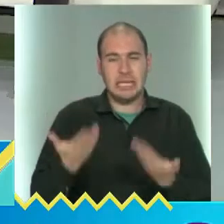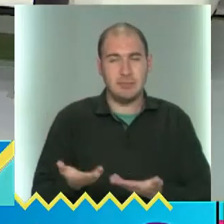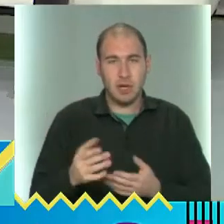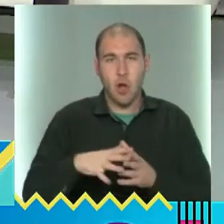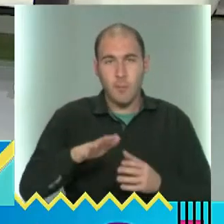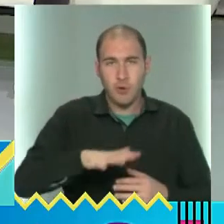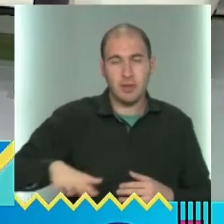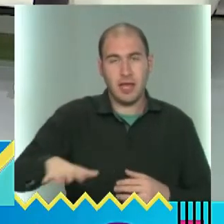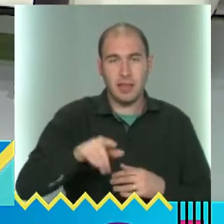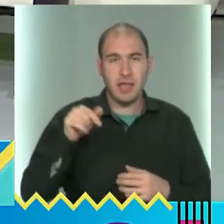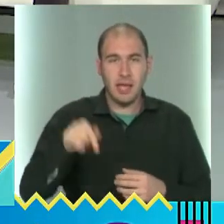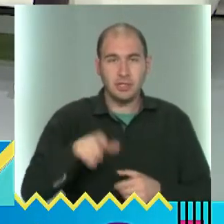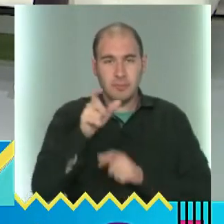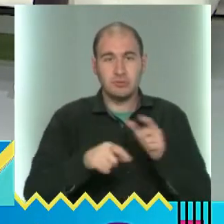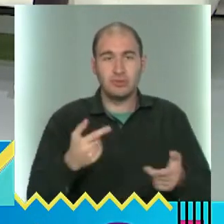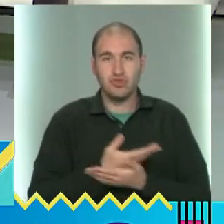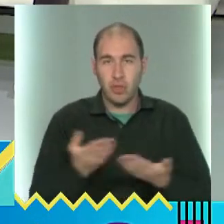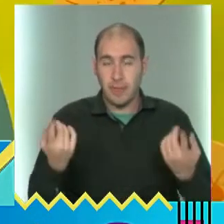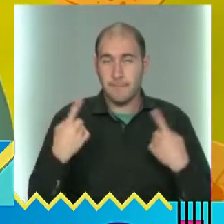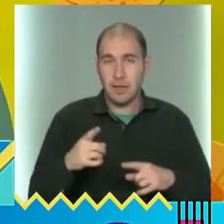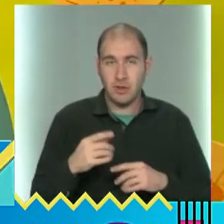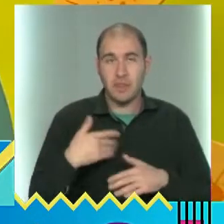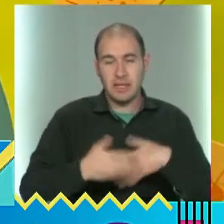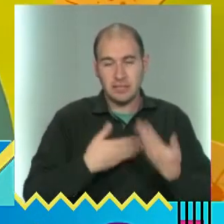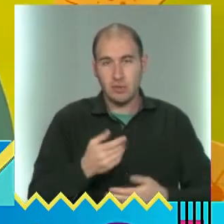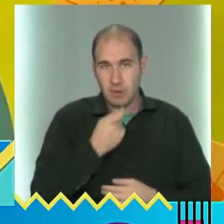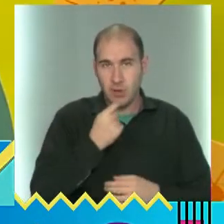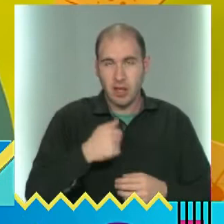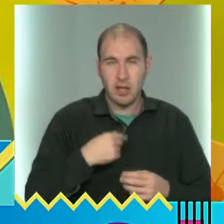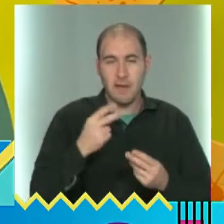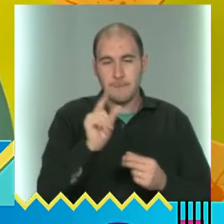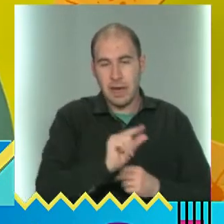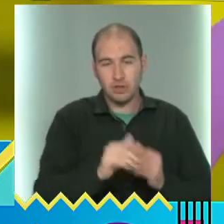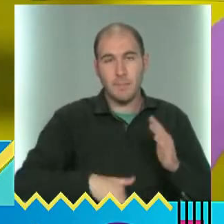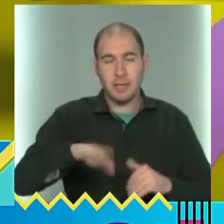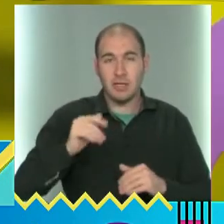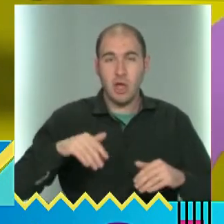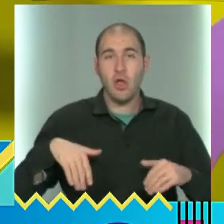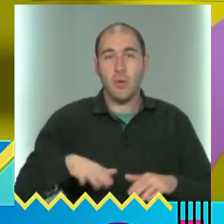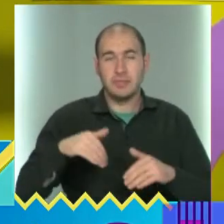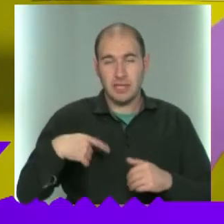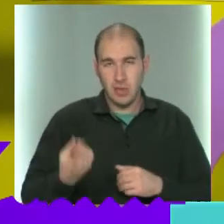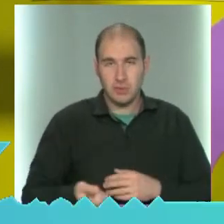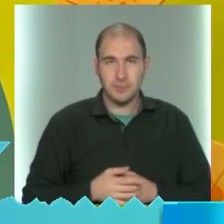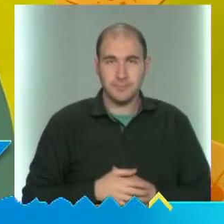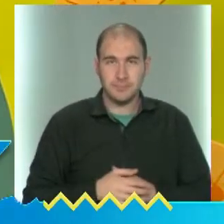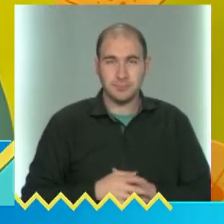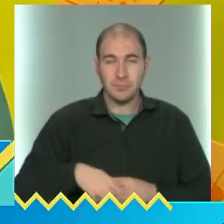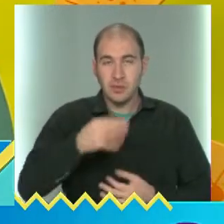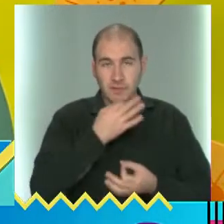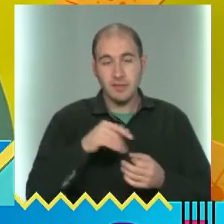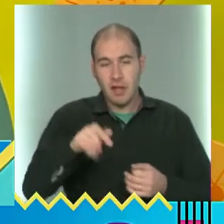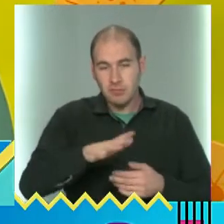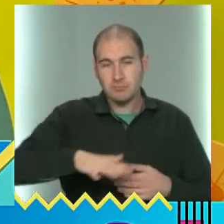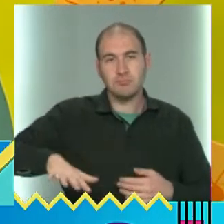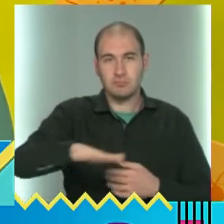a la comunidad, queremos que eso llegue a las personas. Bueno, nuestro desarrollo, por ejemplo, es mucho más económico que las ciberpestadoras que se venden hoy en el